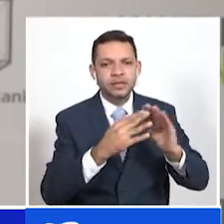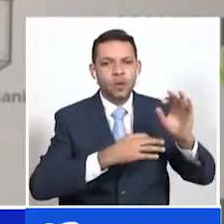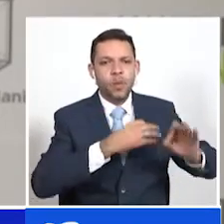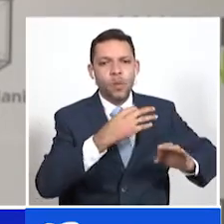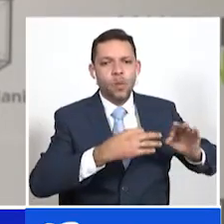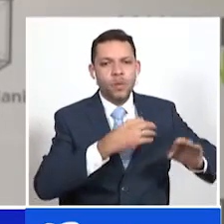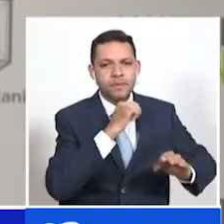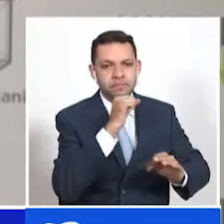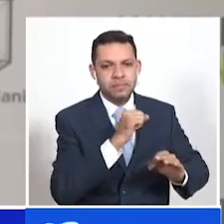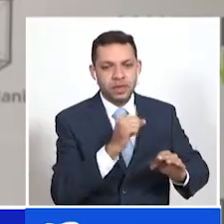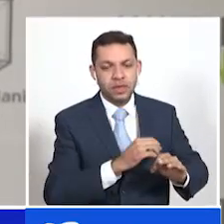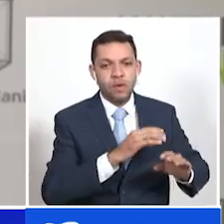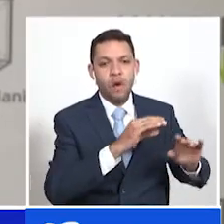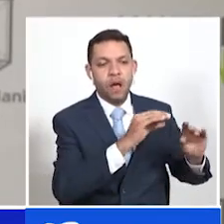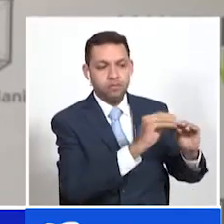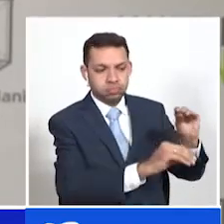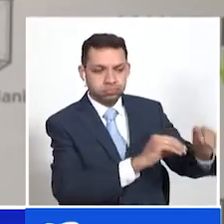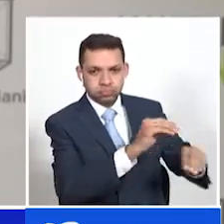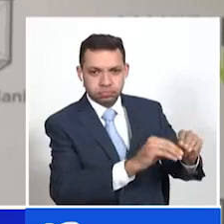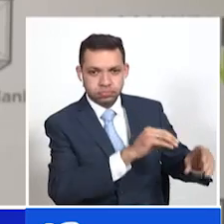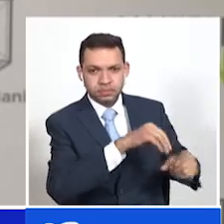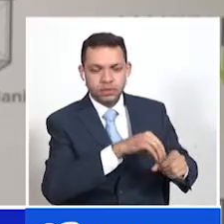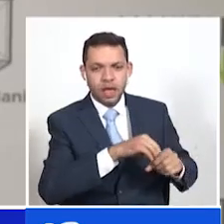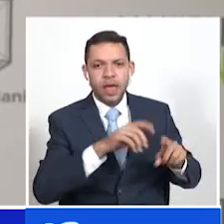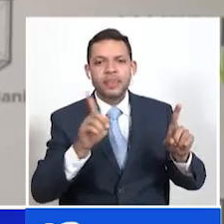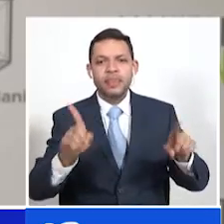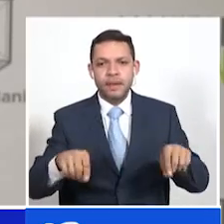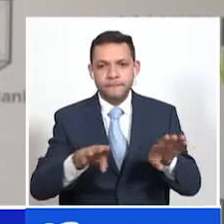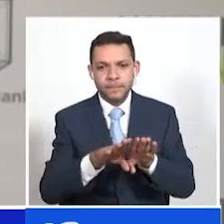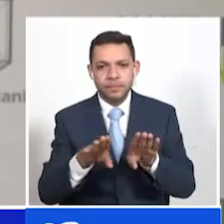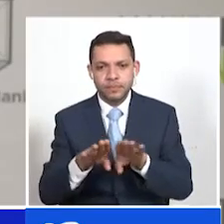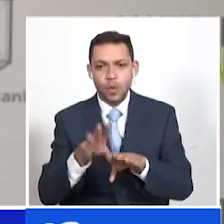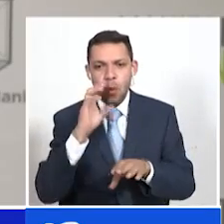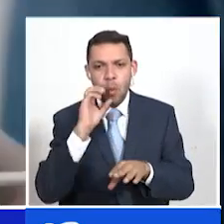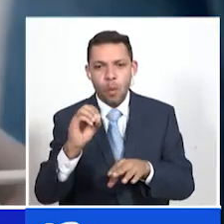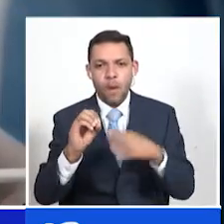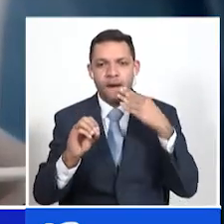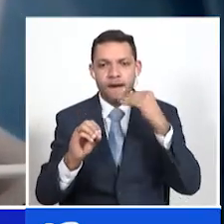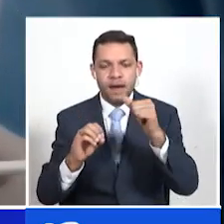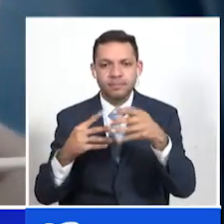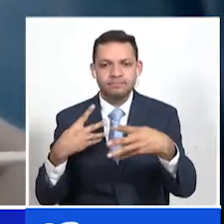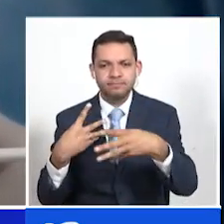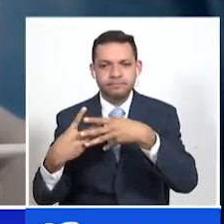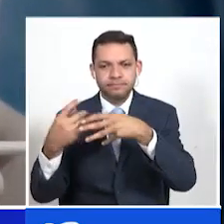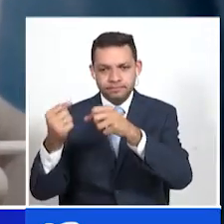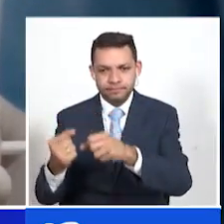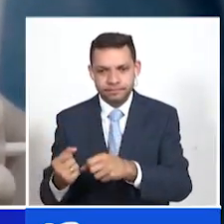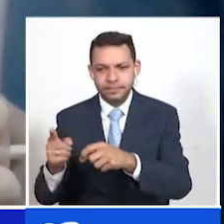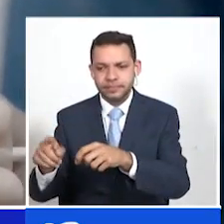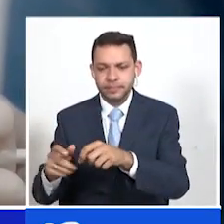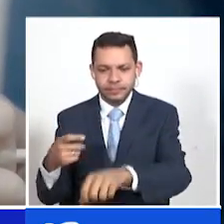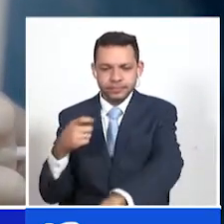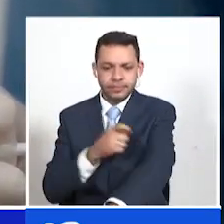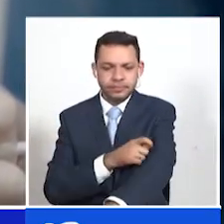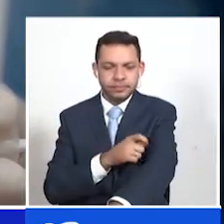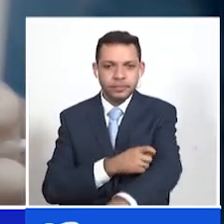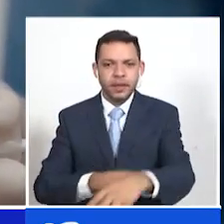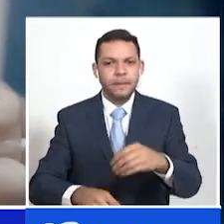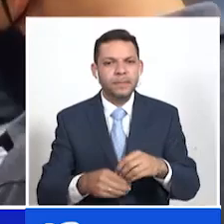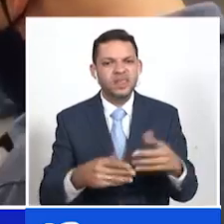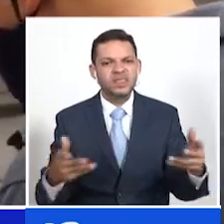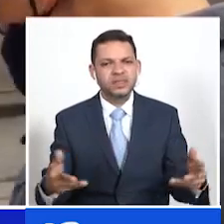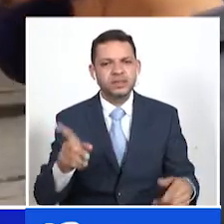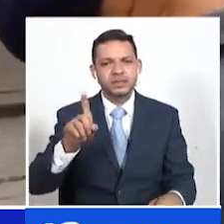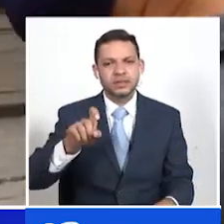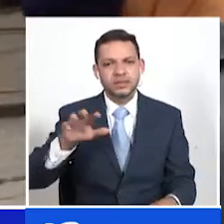mayor, quienes están en las cárceles, tanto la de varones como la de mujeres. También se iniciará la vacunación de los adultos entre